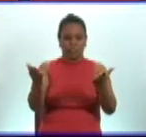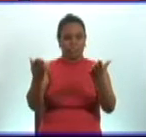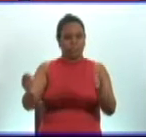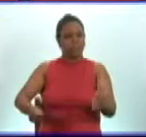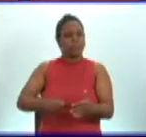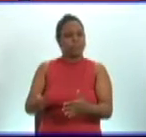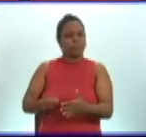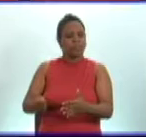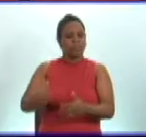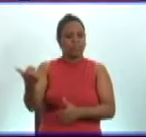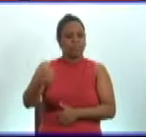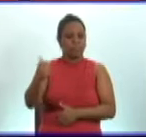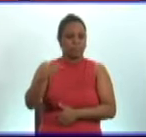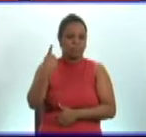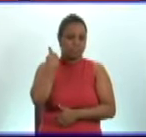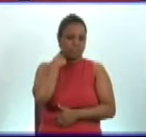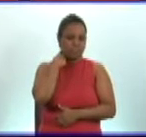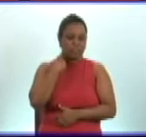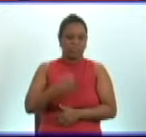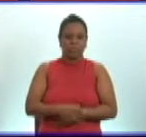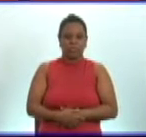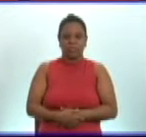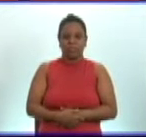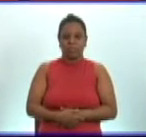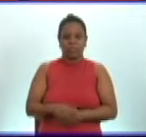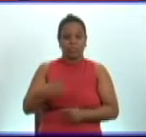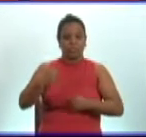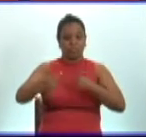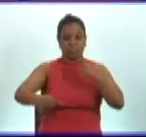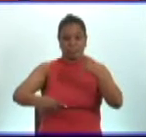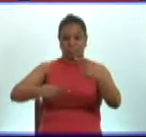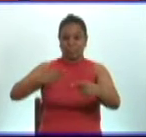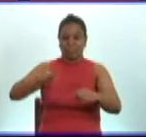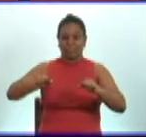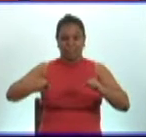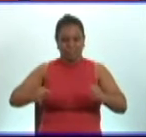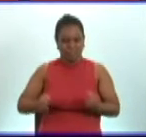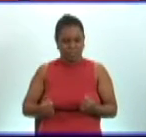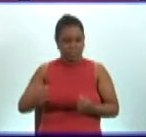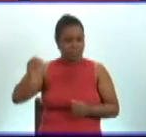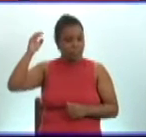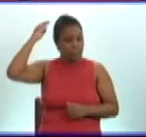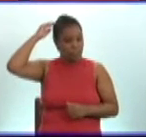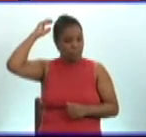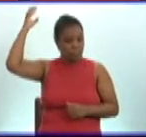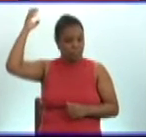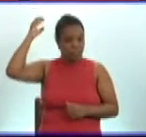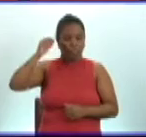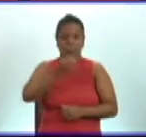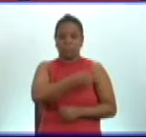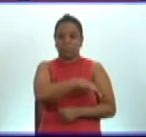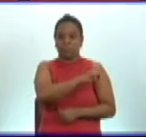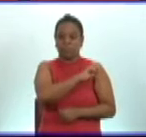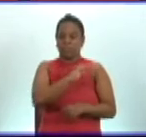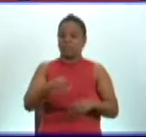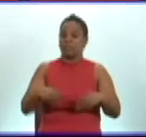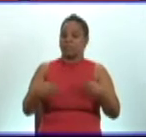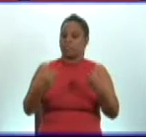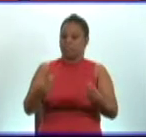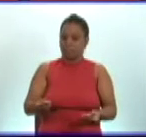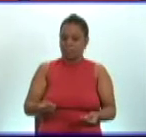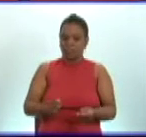años. Pero a la medida que también va incrementando esa represión española, pues se va a ir dando un ascenso en ese